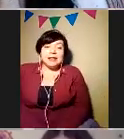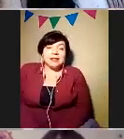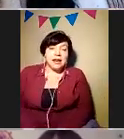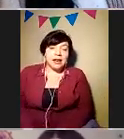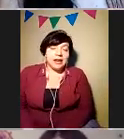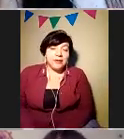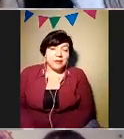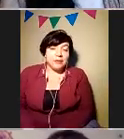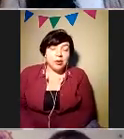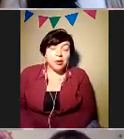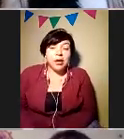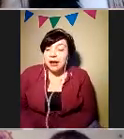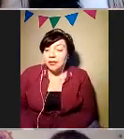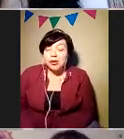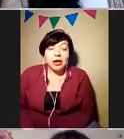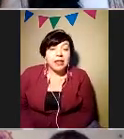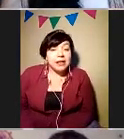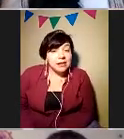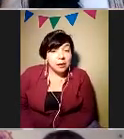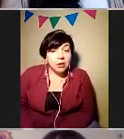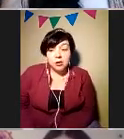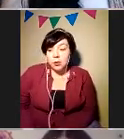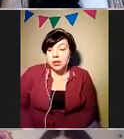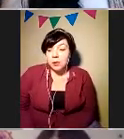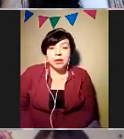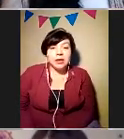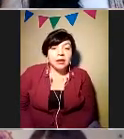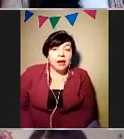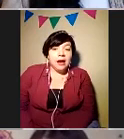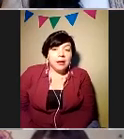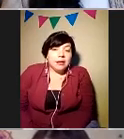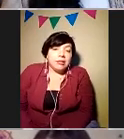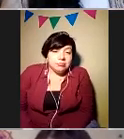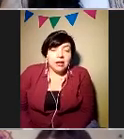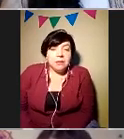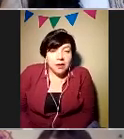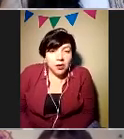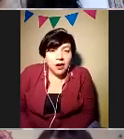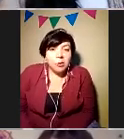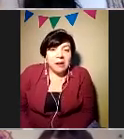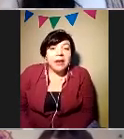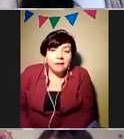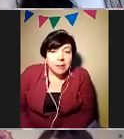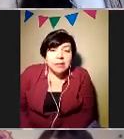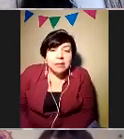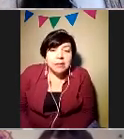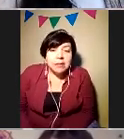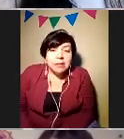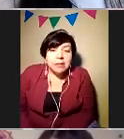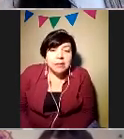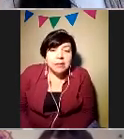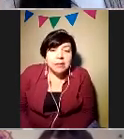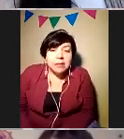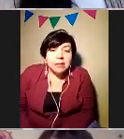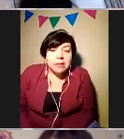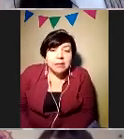Y no se piensa con una funcionalidad necesariamente, como decíamos. Antes, claro, en invierno la ropa abrigaba más